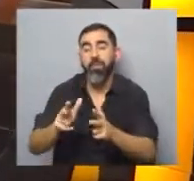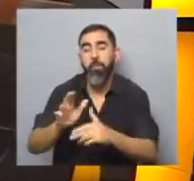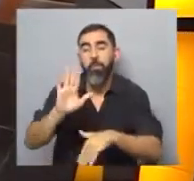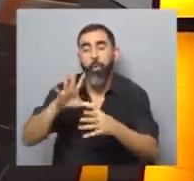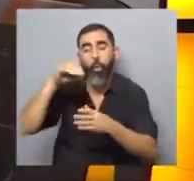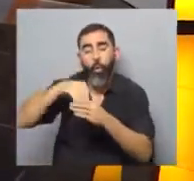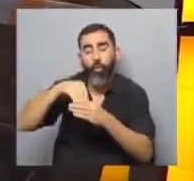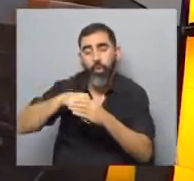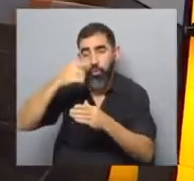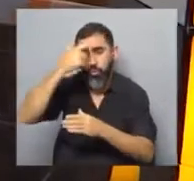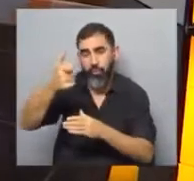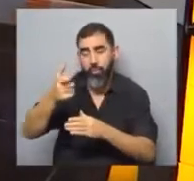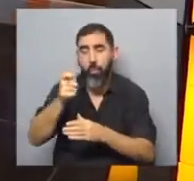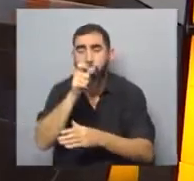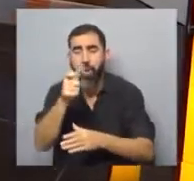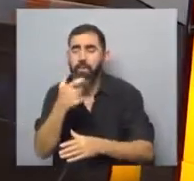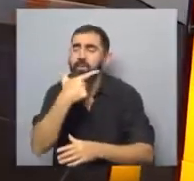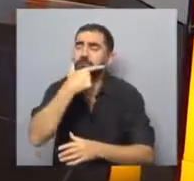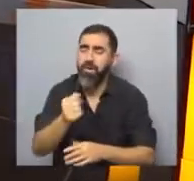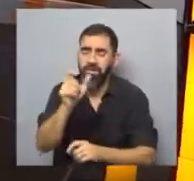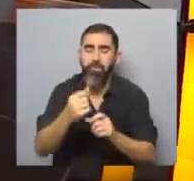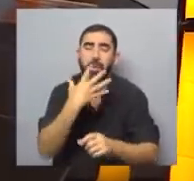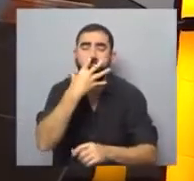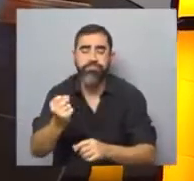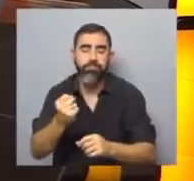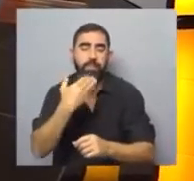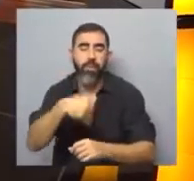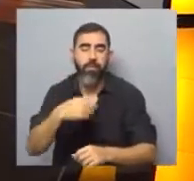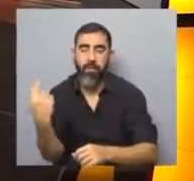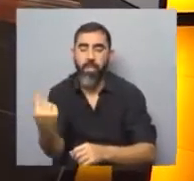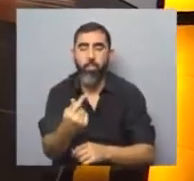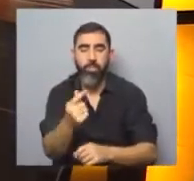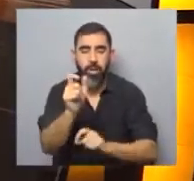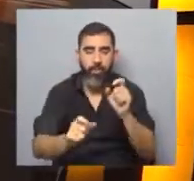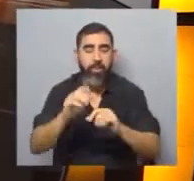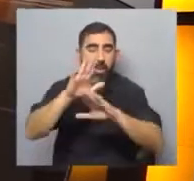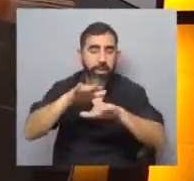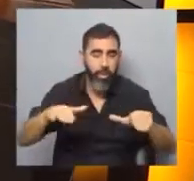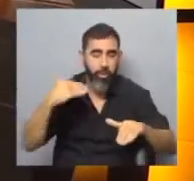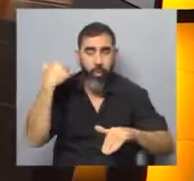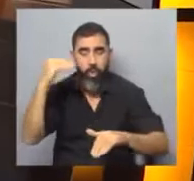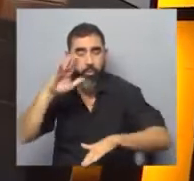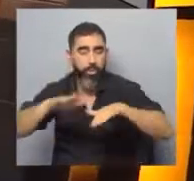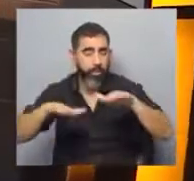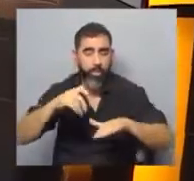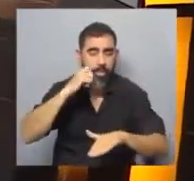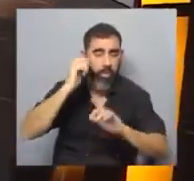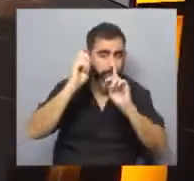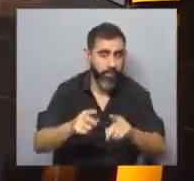contenido científico con un lenguaje adecuado a cada uno de los públicos, los niños, los adultos.